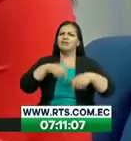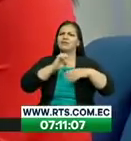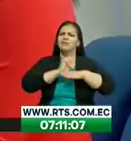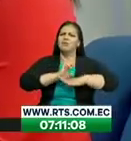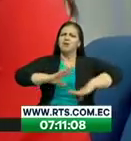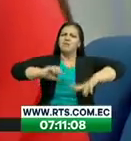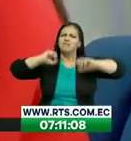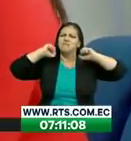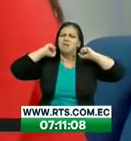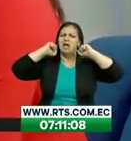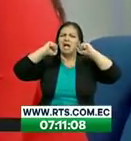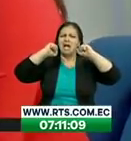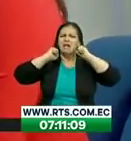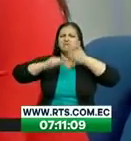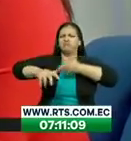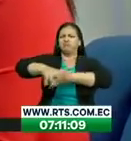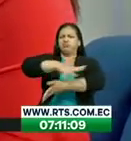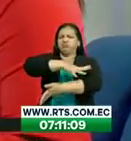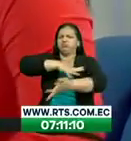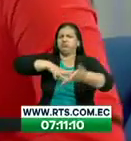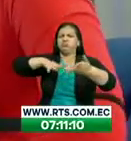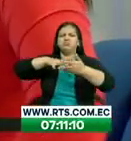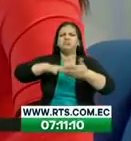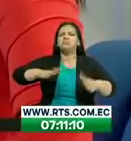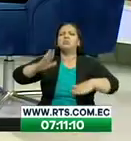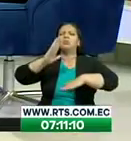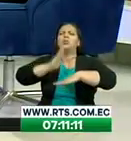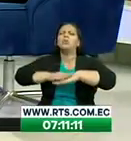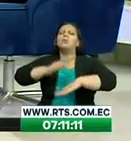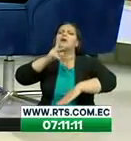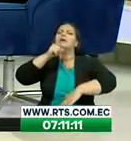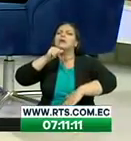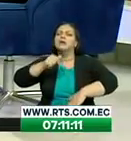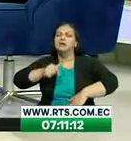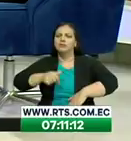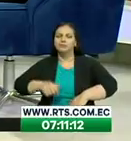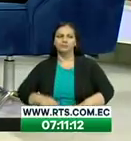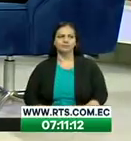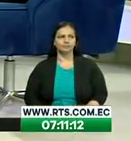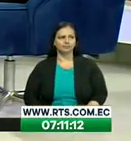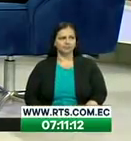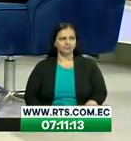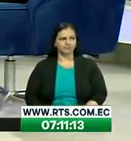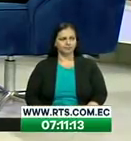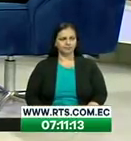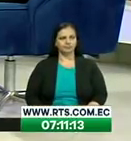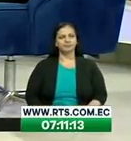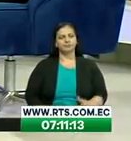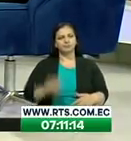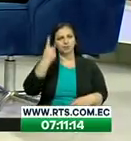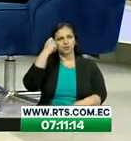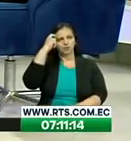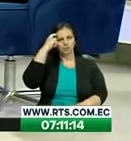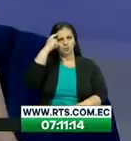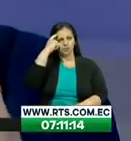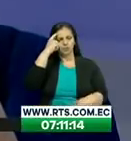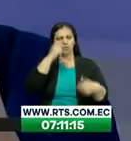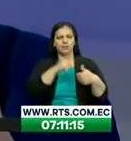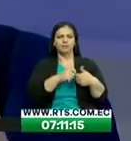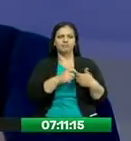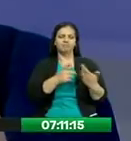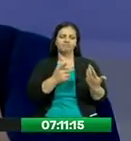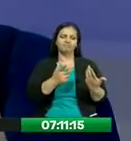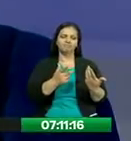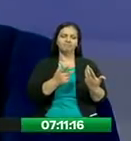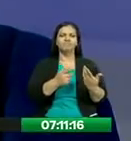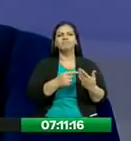caos? ¿Qué fue lo que hicimos mal desde el gobierno? Bueno, la verdad es que el gobierno dos cosas para mí, desde la perspectiva del gobierno, a priori a